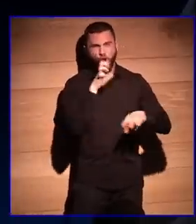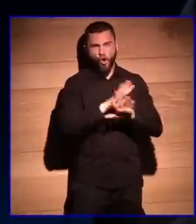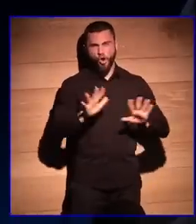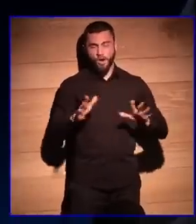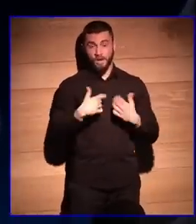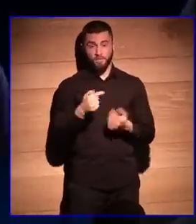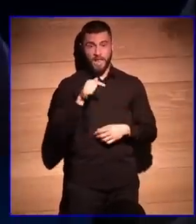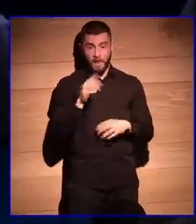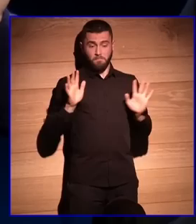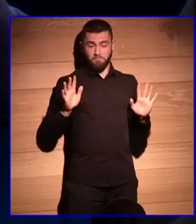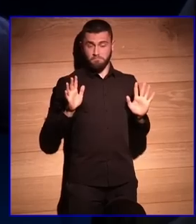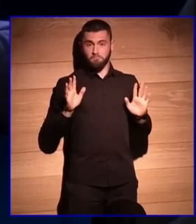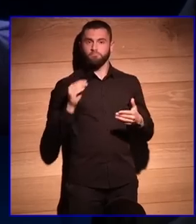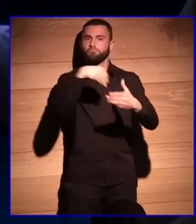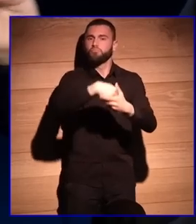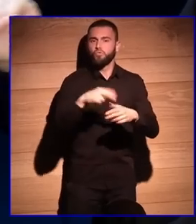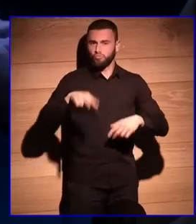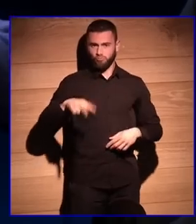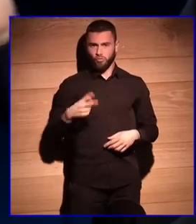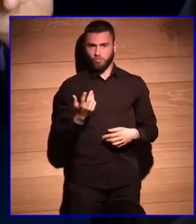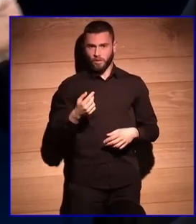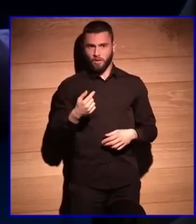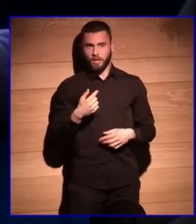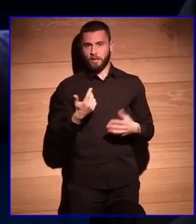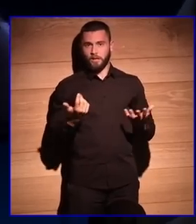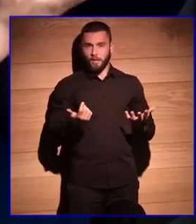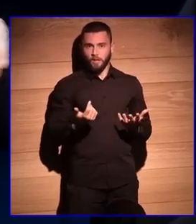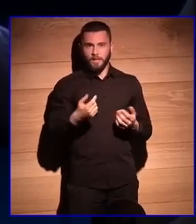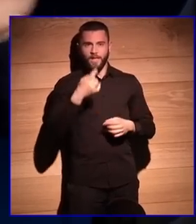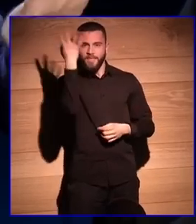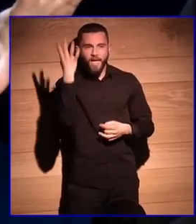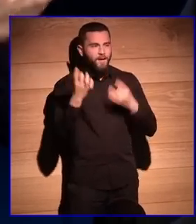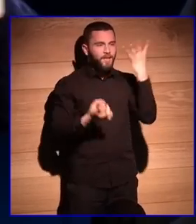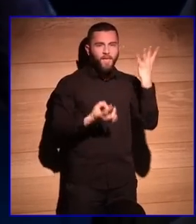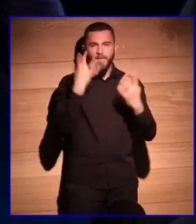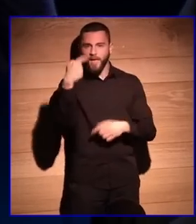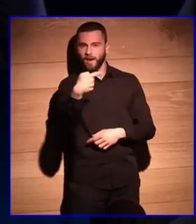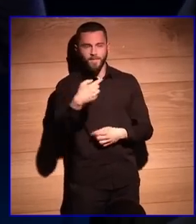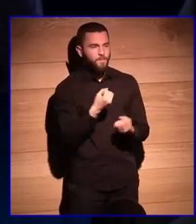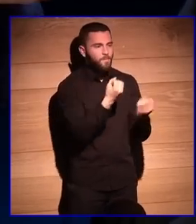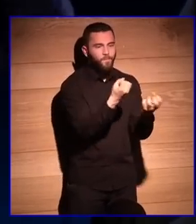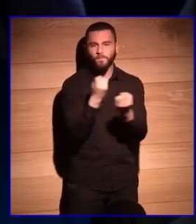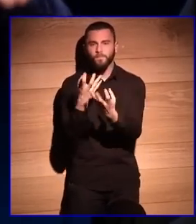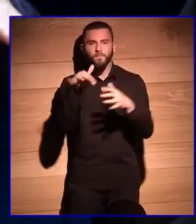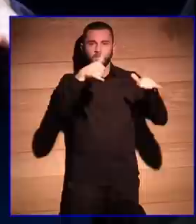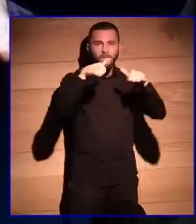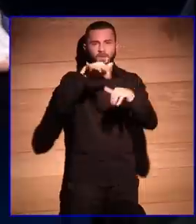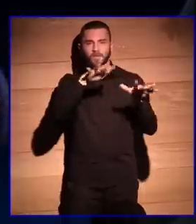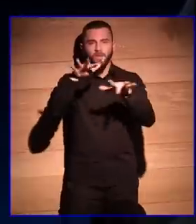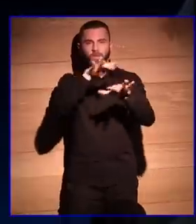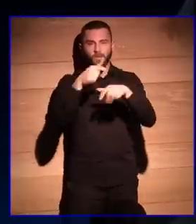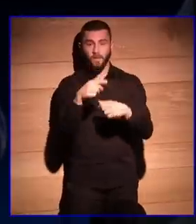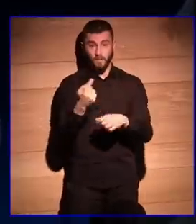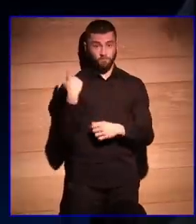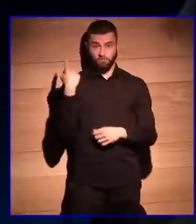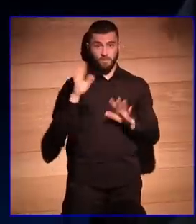él jamás se moja, él va ahí inoculando de ideas a todos los demás, pero él está detrás. Y es un villano de los que